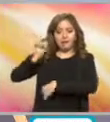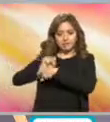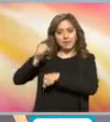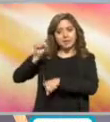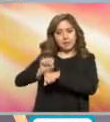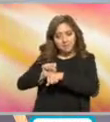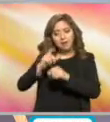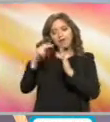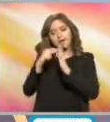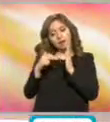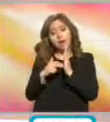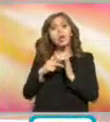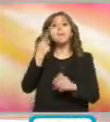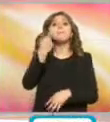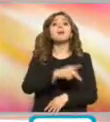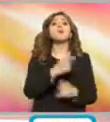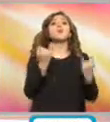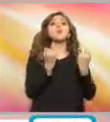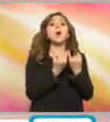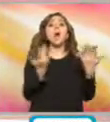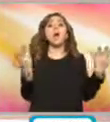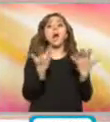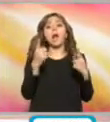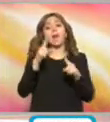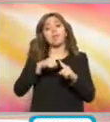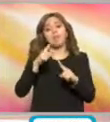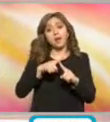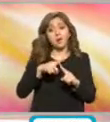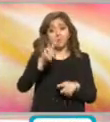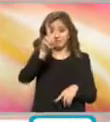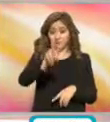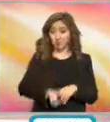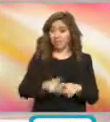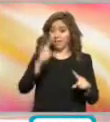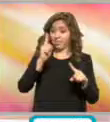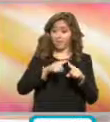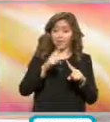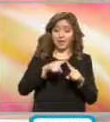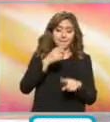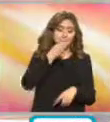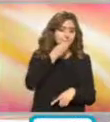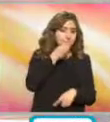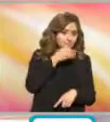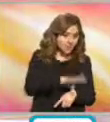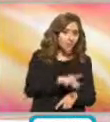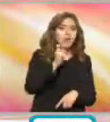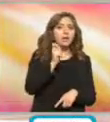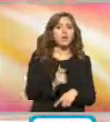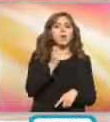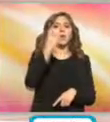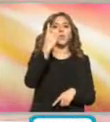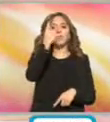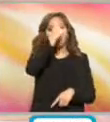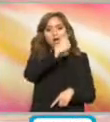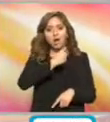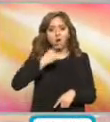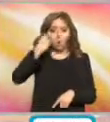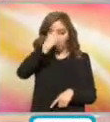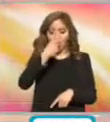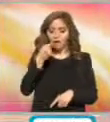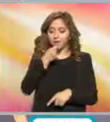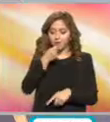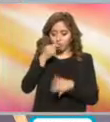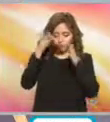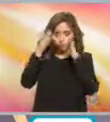Cuando, exactamente. La tarea es maravillosa, normal. Perdónenme que lo diga, pero son 1 hora por lo menos en la que el niño está ocupado. Que